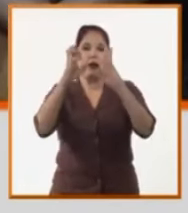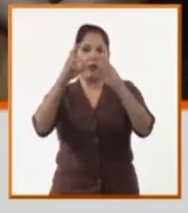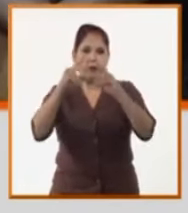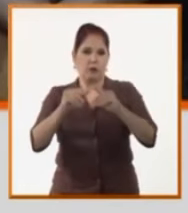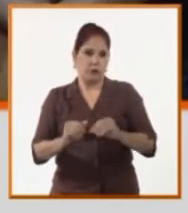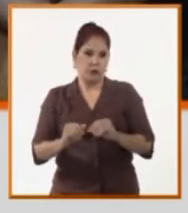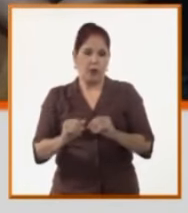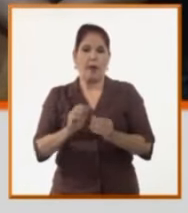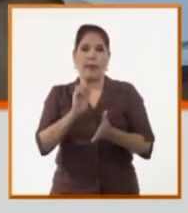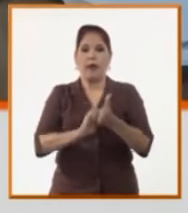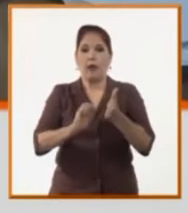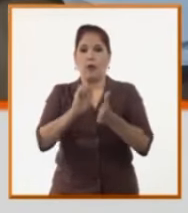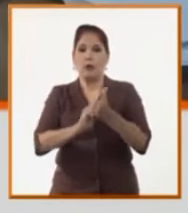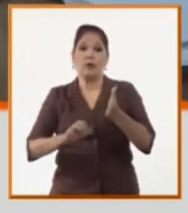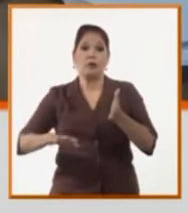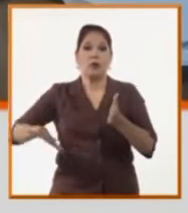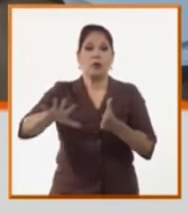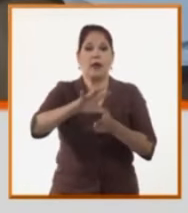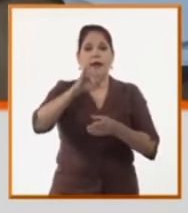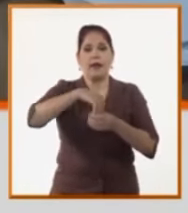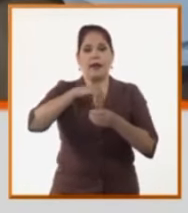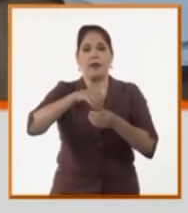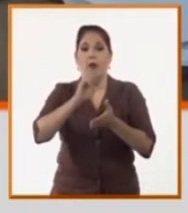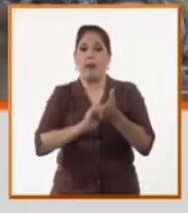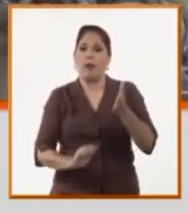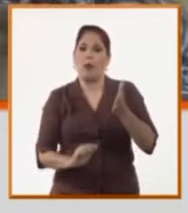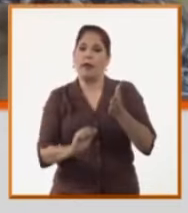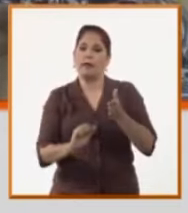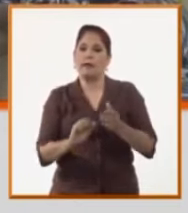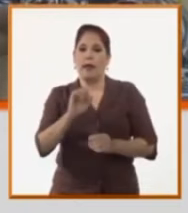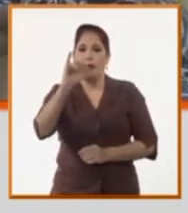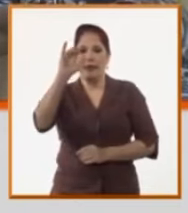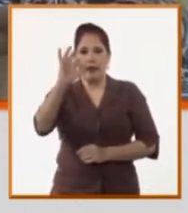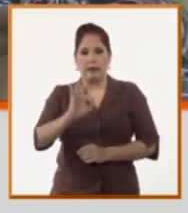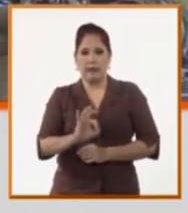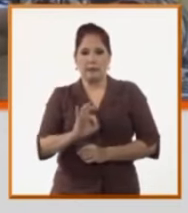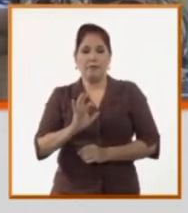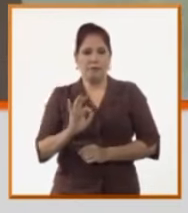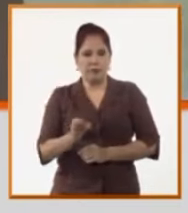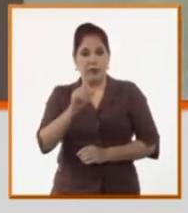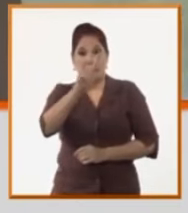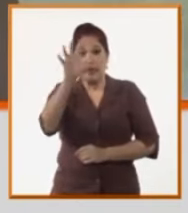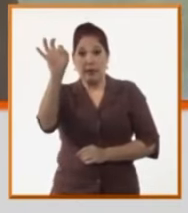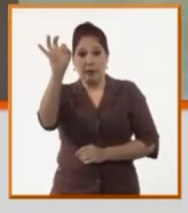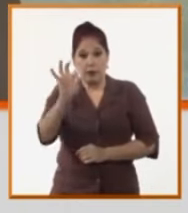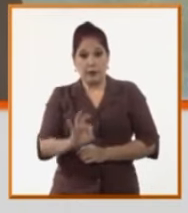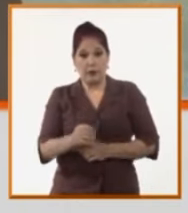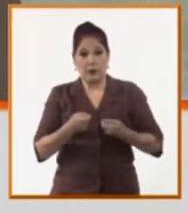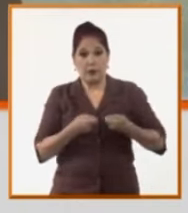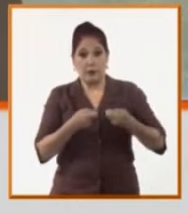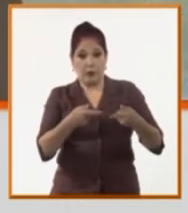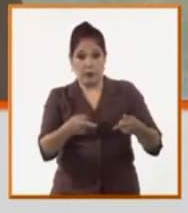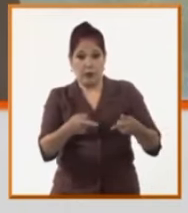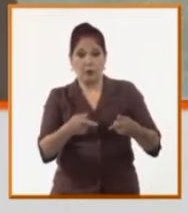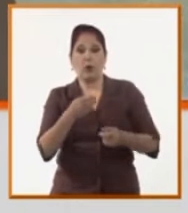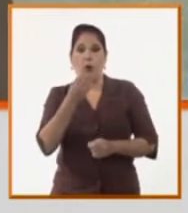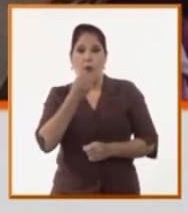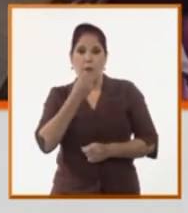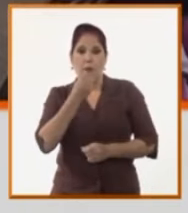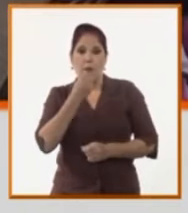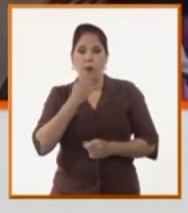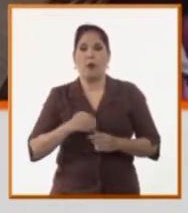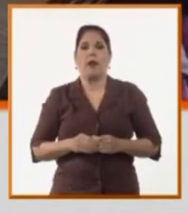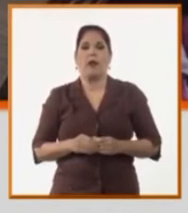obtiene de descontar del total de los los ingresos el mínimo el cento aprobado el 100% de los gastos siempre que puedan justificar el